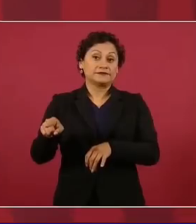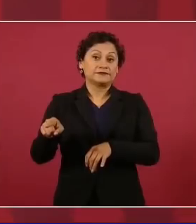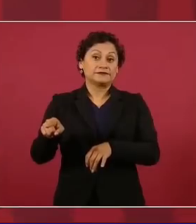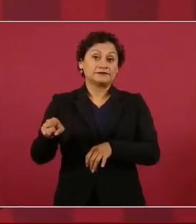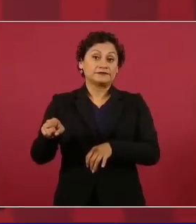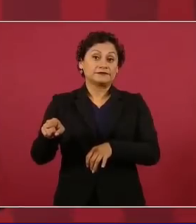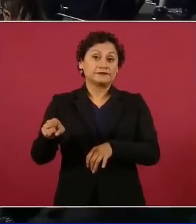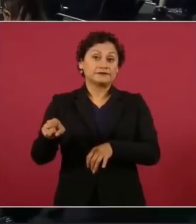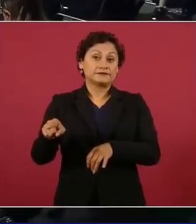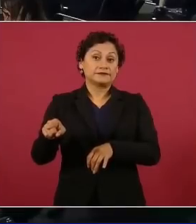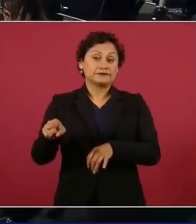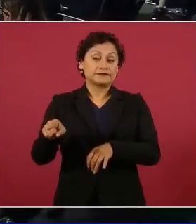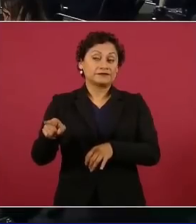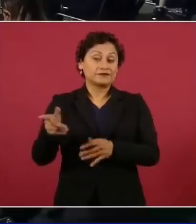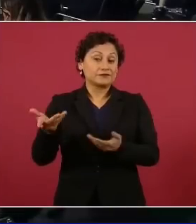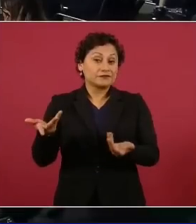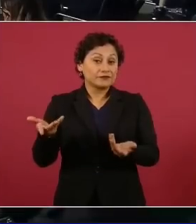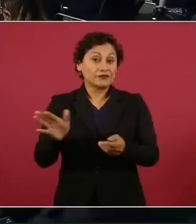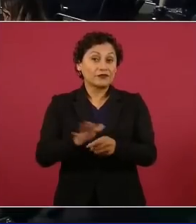no se habla